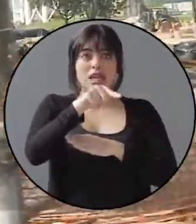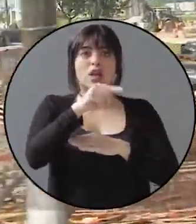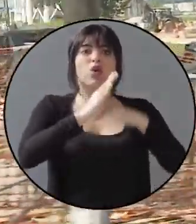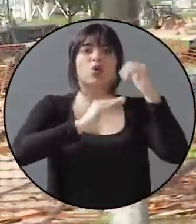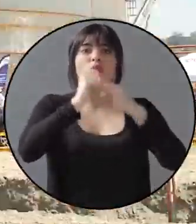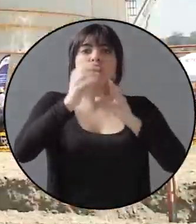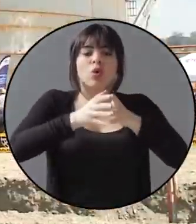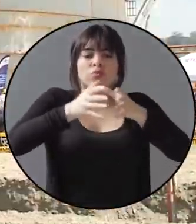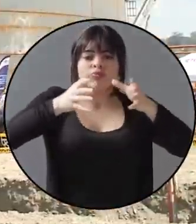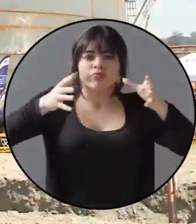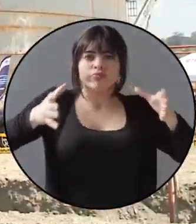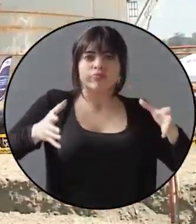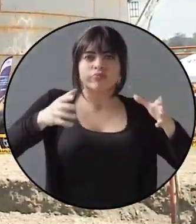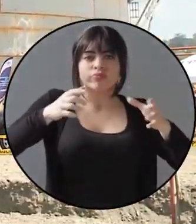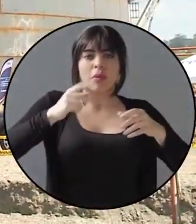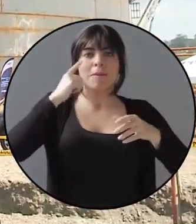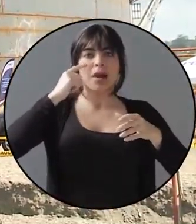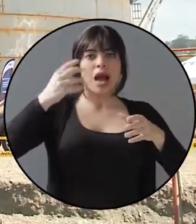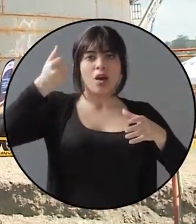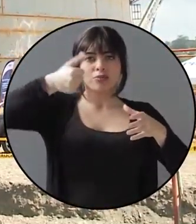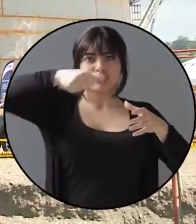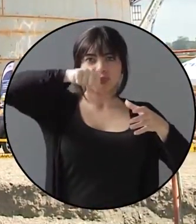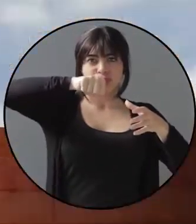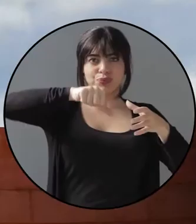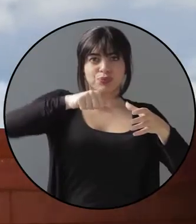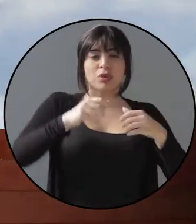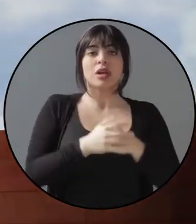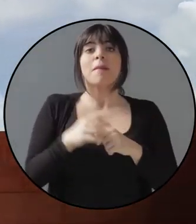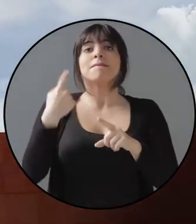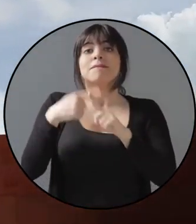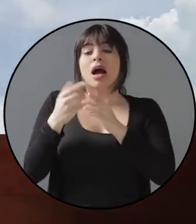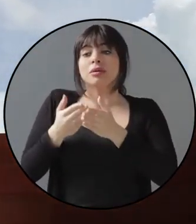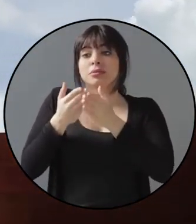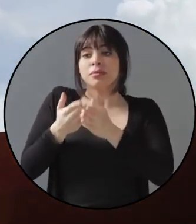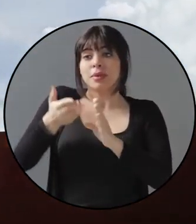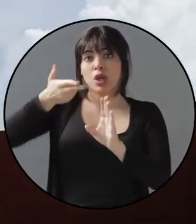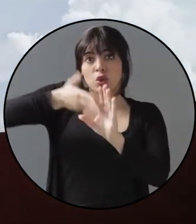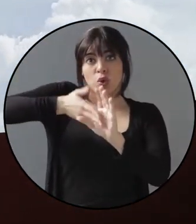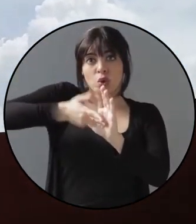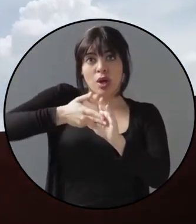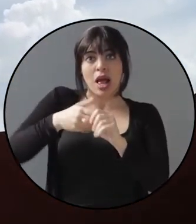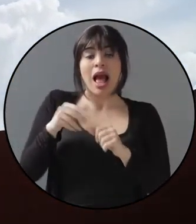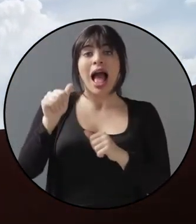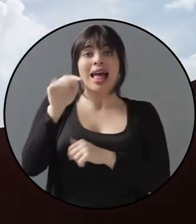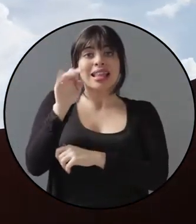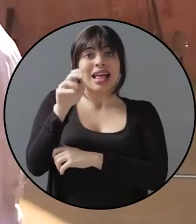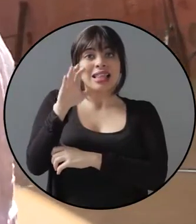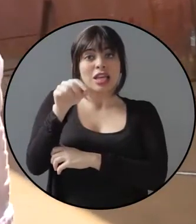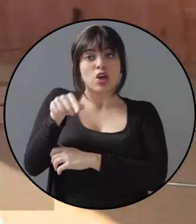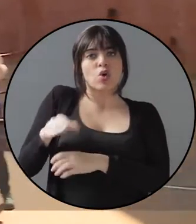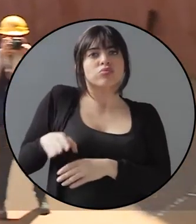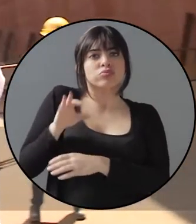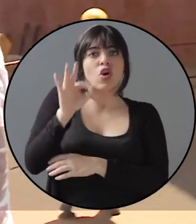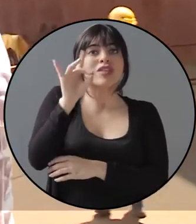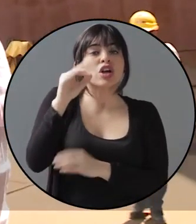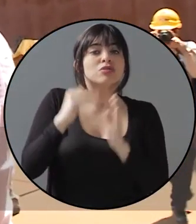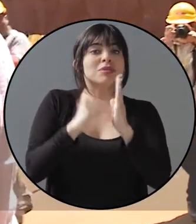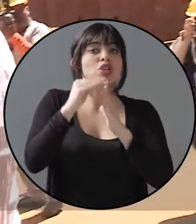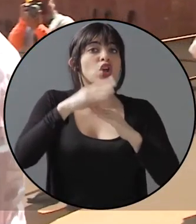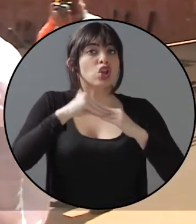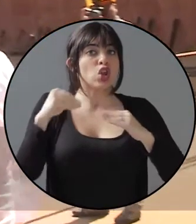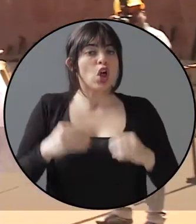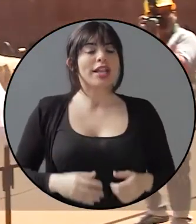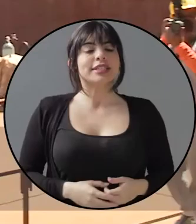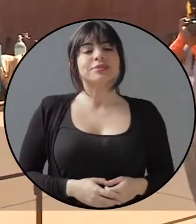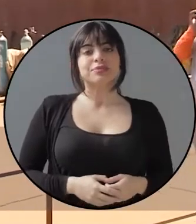donde construye el tanque más grande de sus instalaciones y amplía la terminal portuaria petrolera del Atlántico con un costo de 98